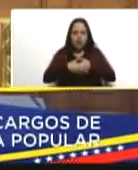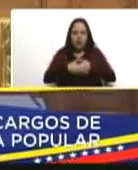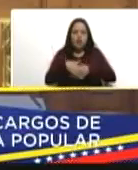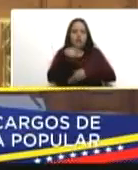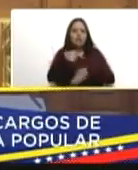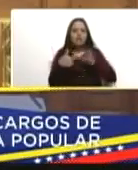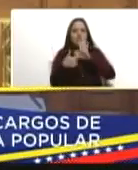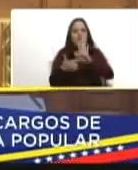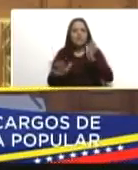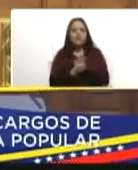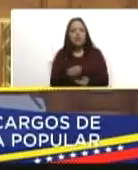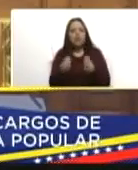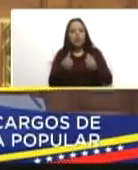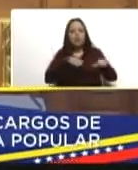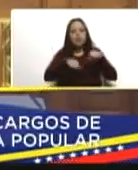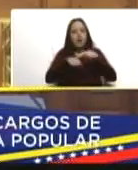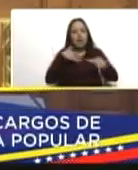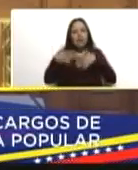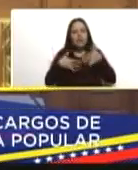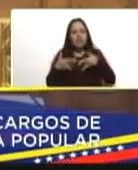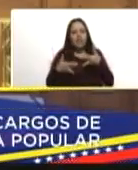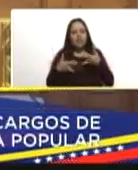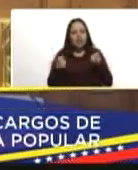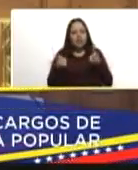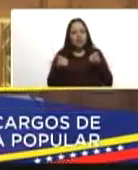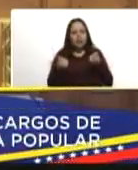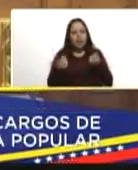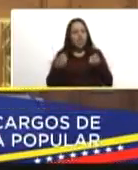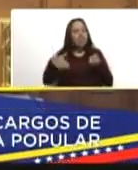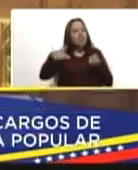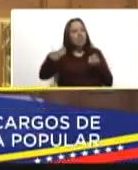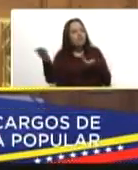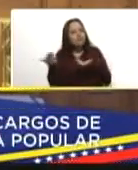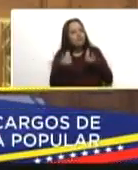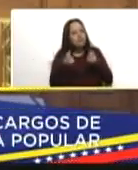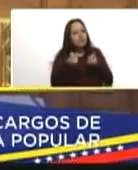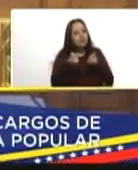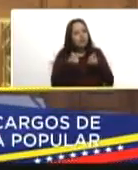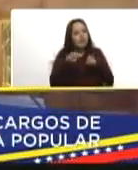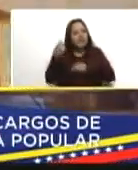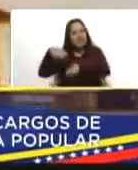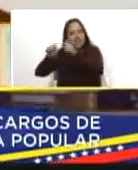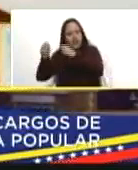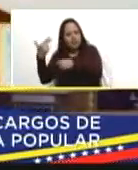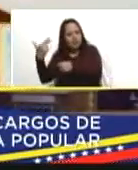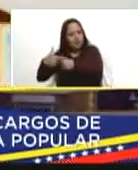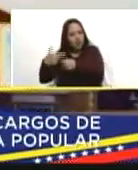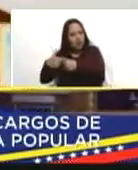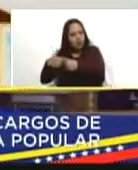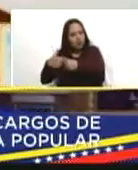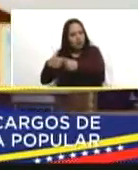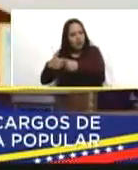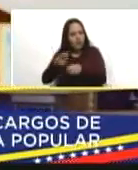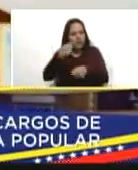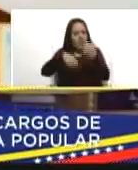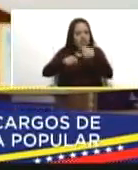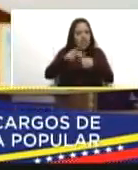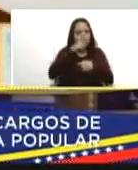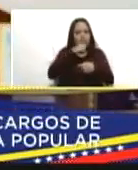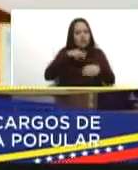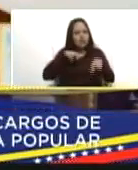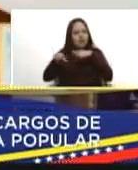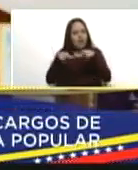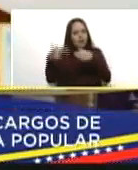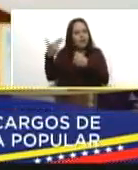económica donde entra la platica exportaciones petroleras exportaciones no